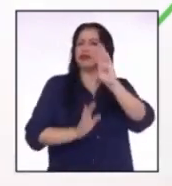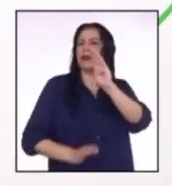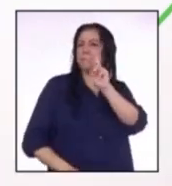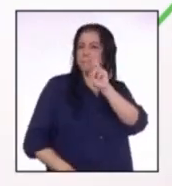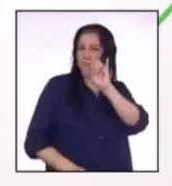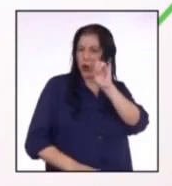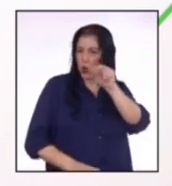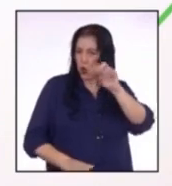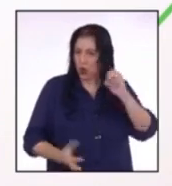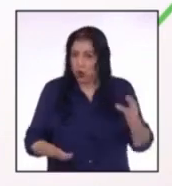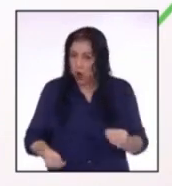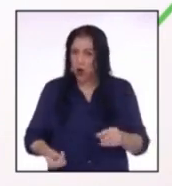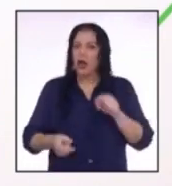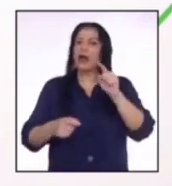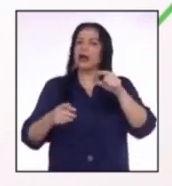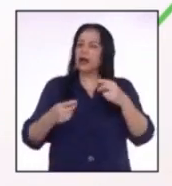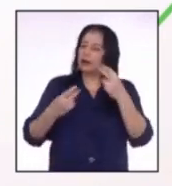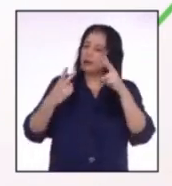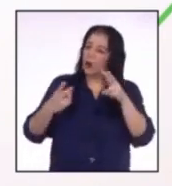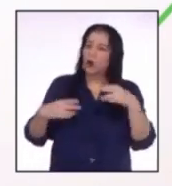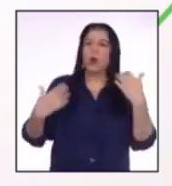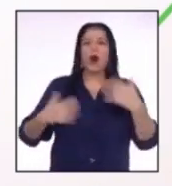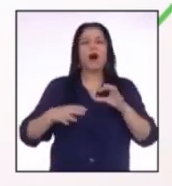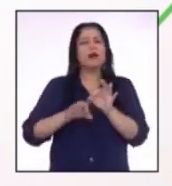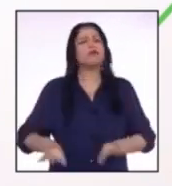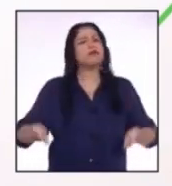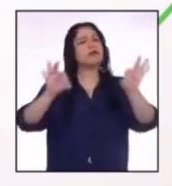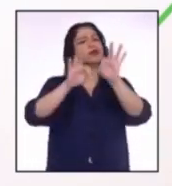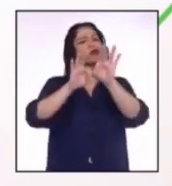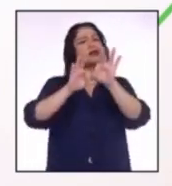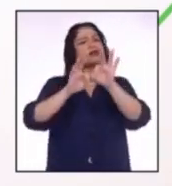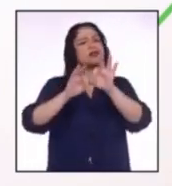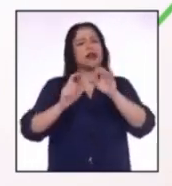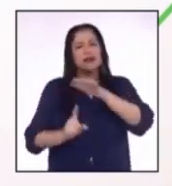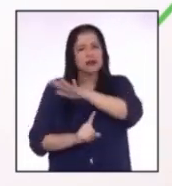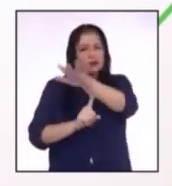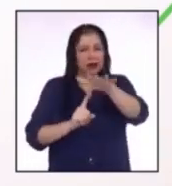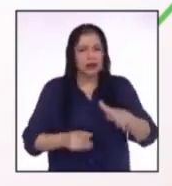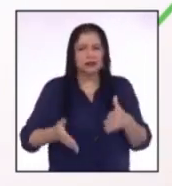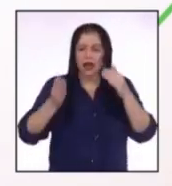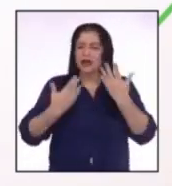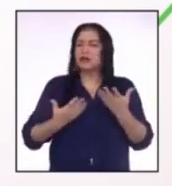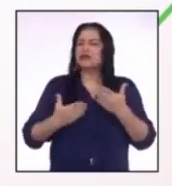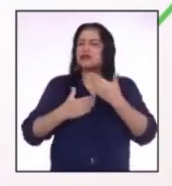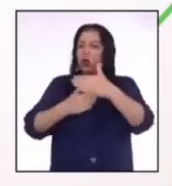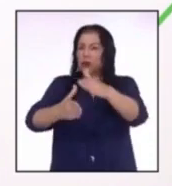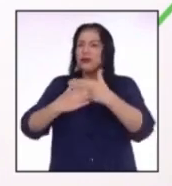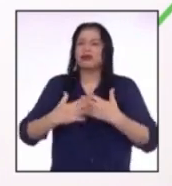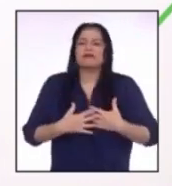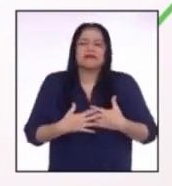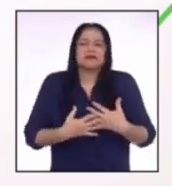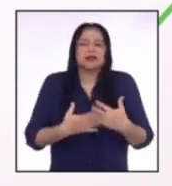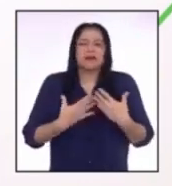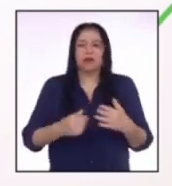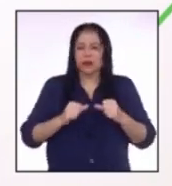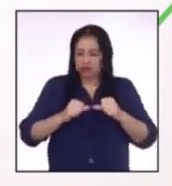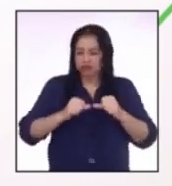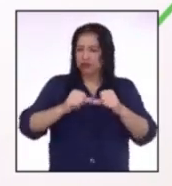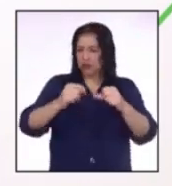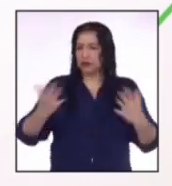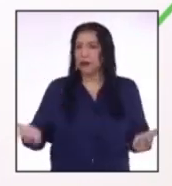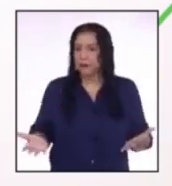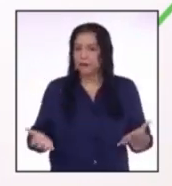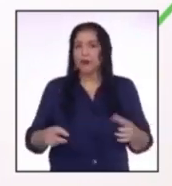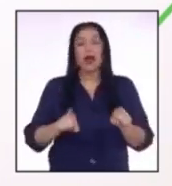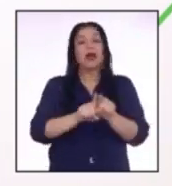monteferri que reconoció la importancia de la naturaleza en su vida y se dedicó a compartir su pasión para conservarla